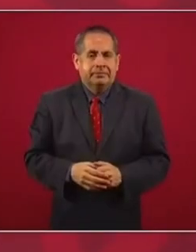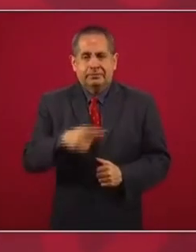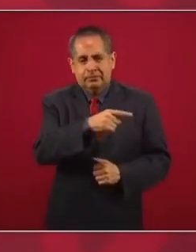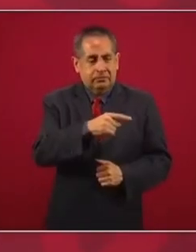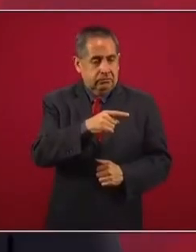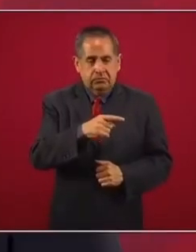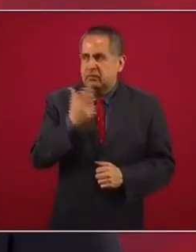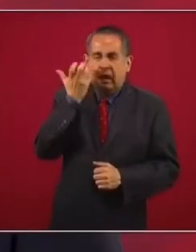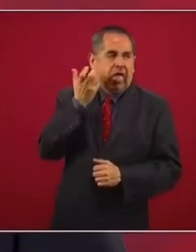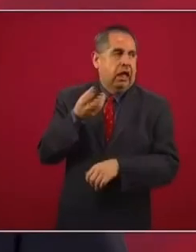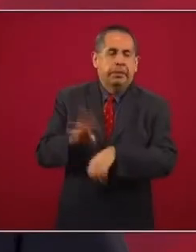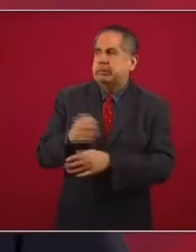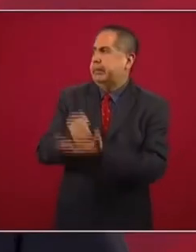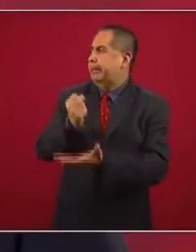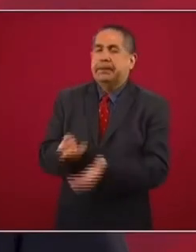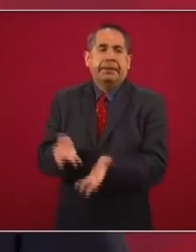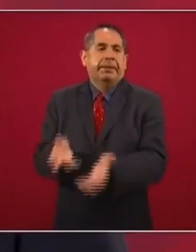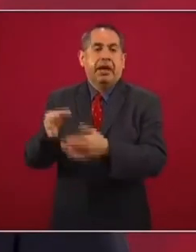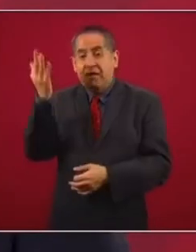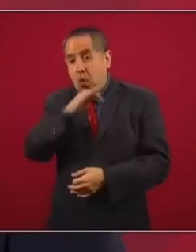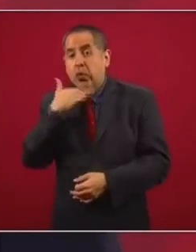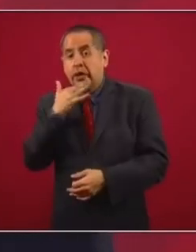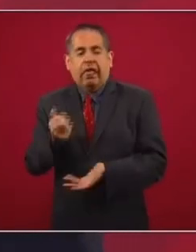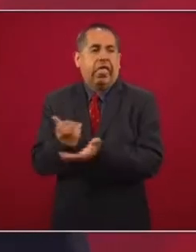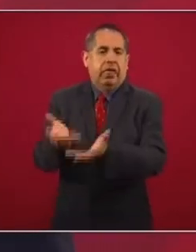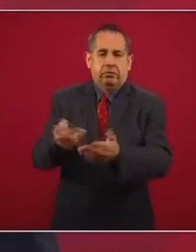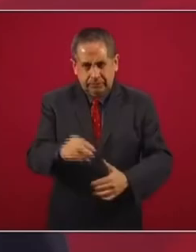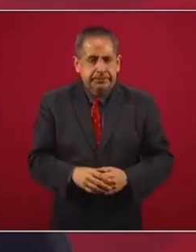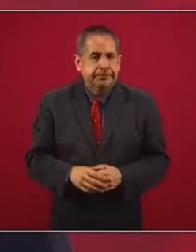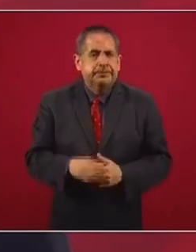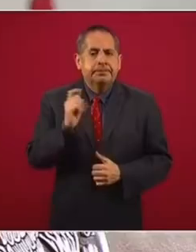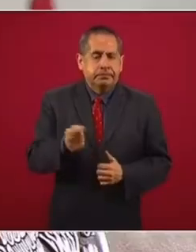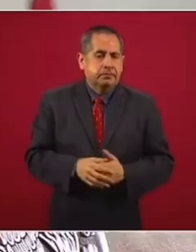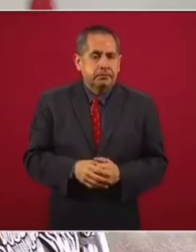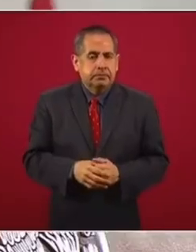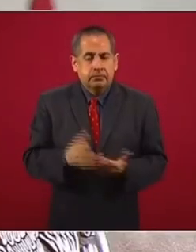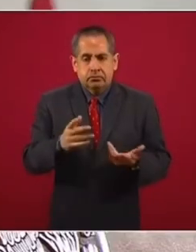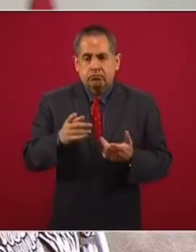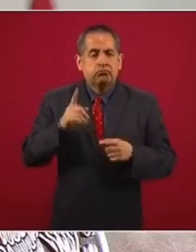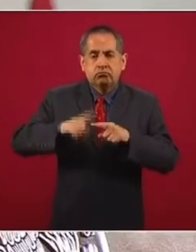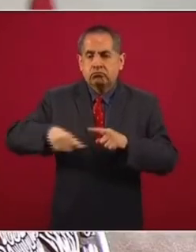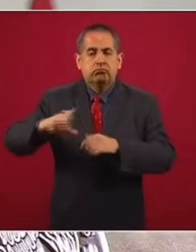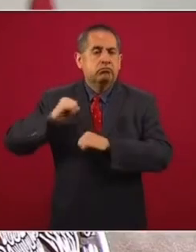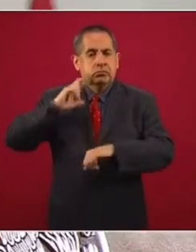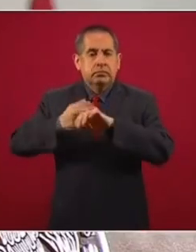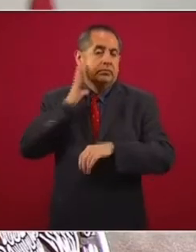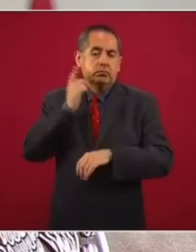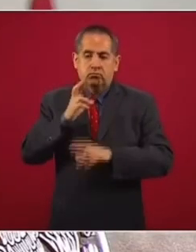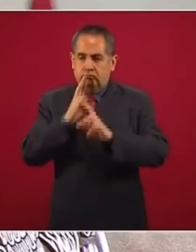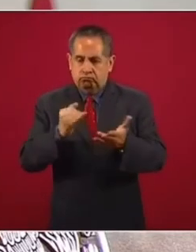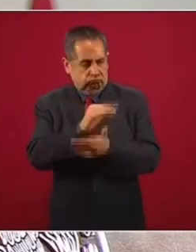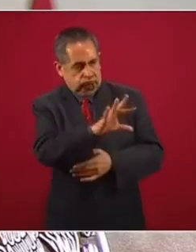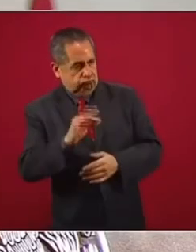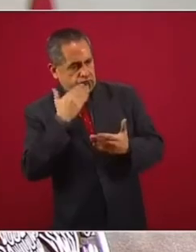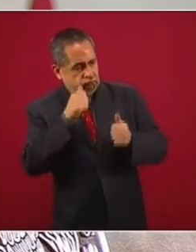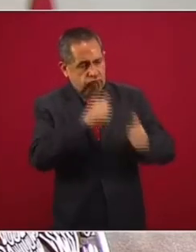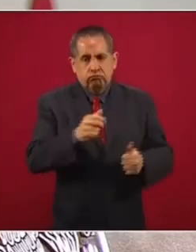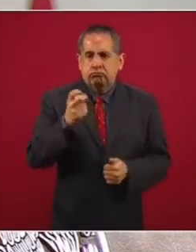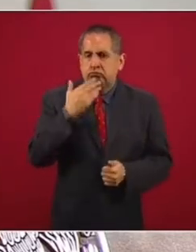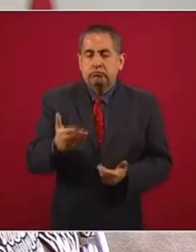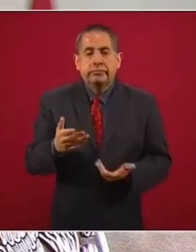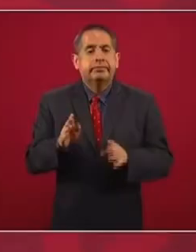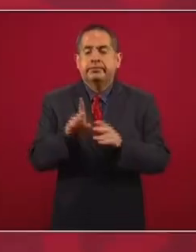que han avalado fraudes electorales. Entonces, que eso no suceda y que lo resuelva la Cámara de Diputados y que sea la